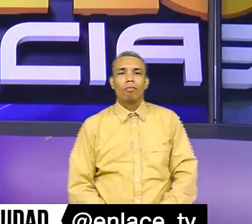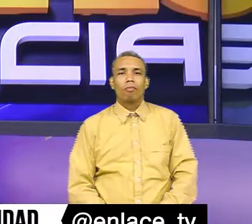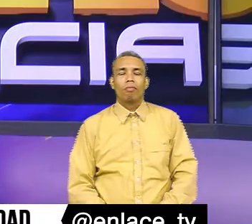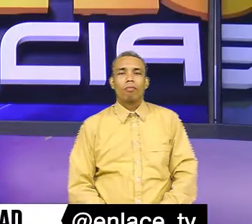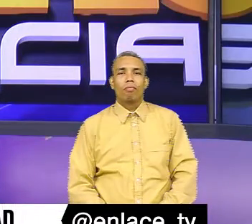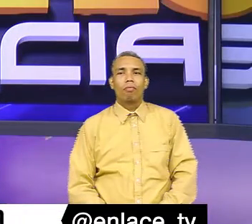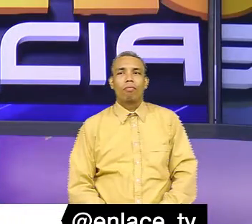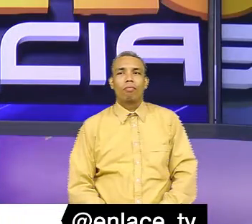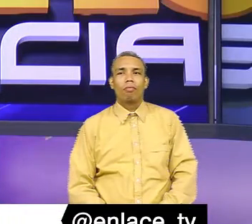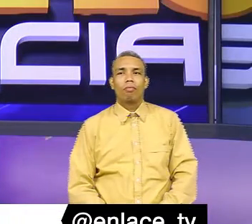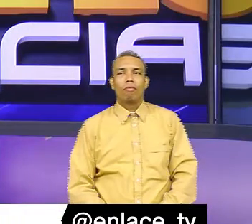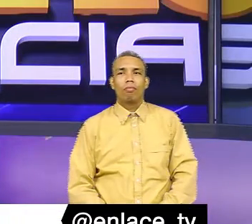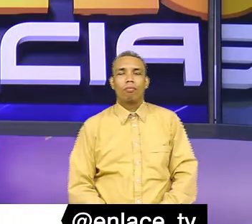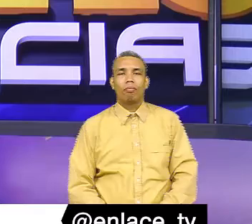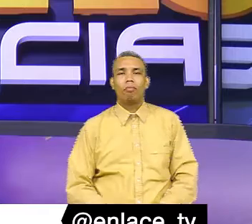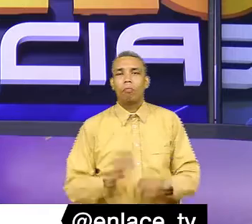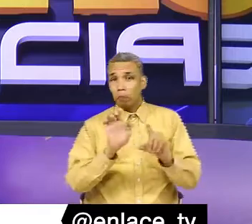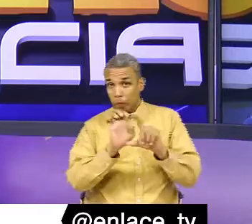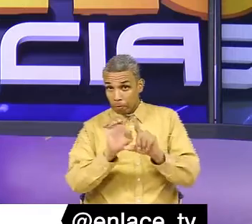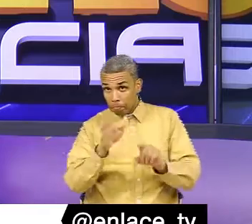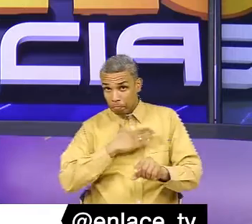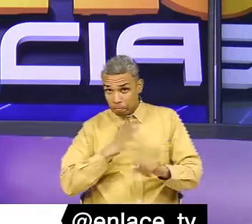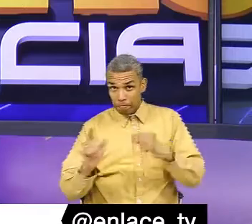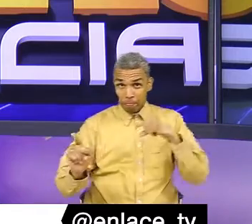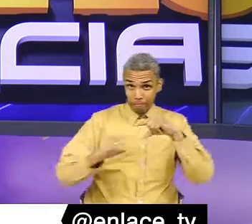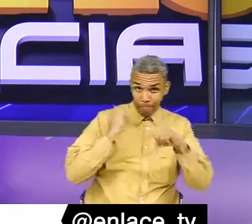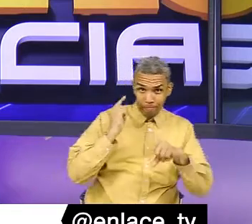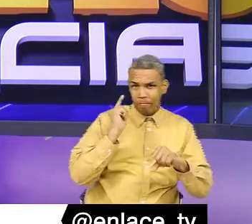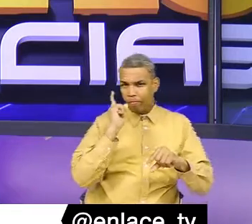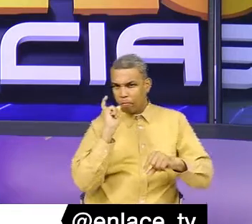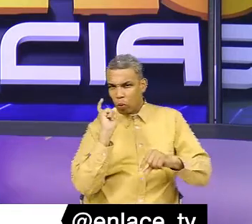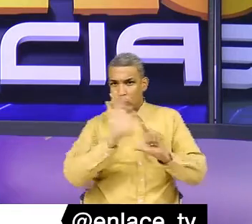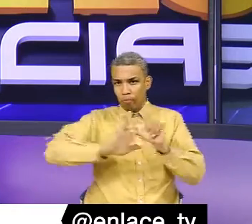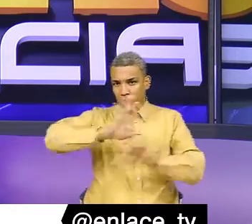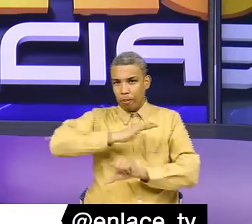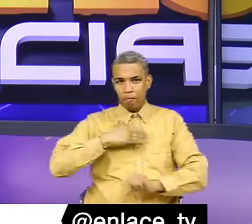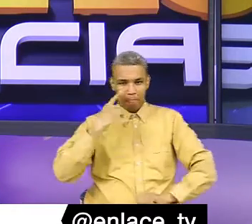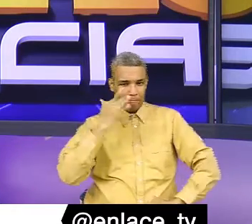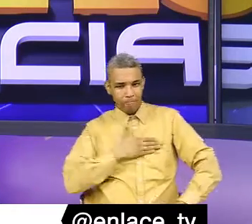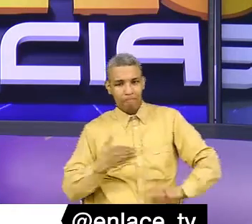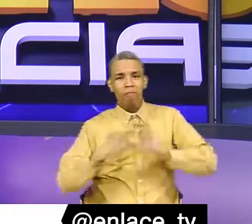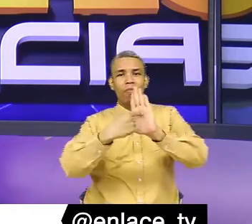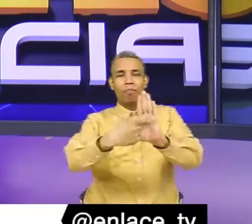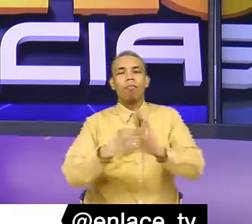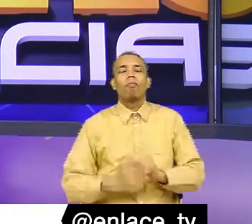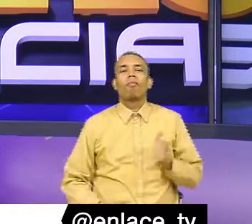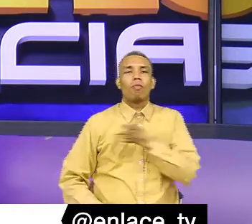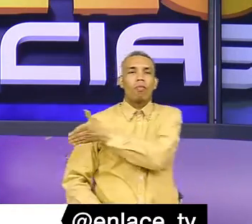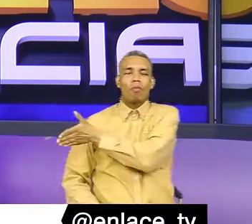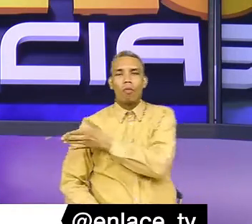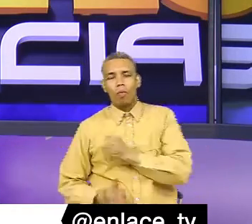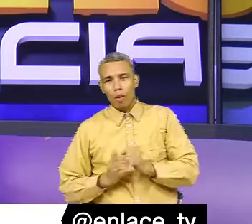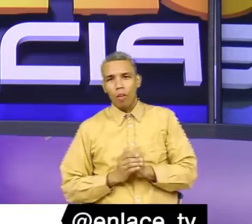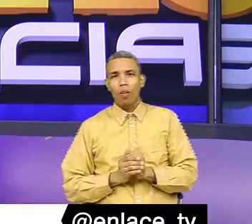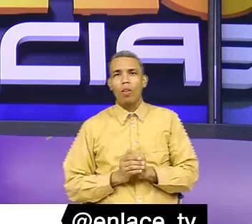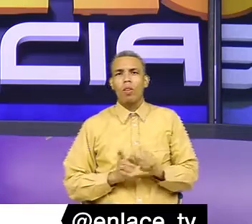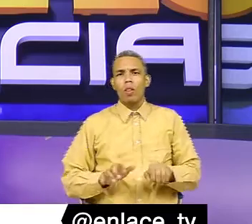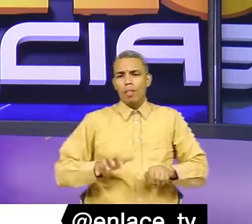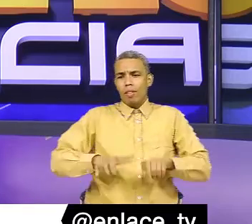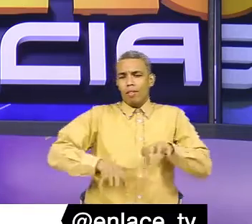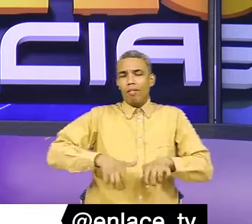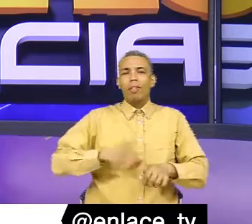Atentos en Enlace Noticias a sus reporteros ciudadanos. En otras noticias, Secretaría de Educación, Yesenia Jaraba, indicó que su despacho adoptará medidas